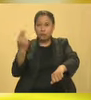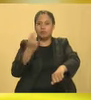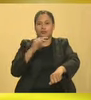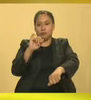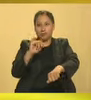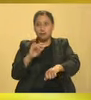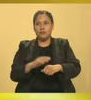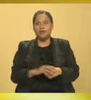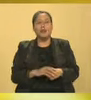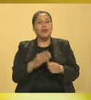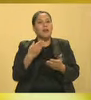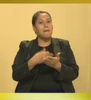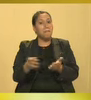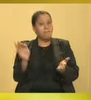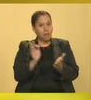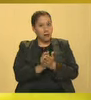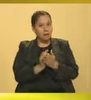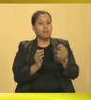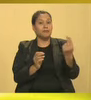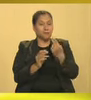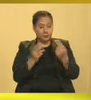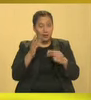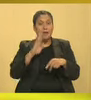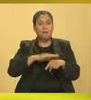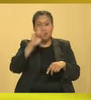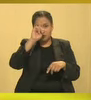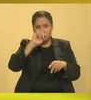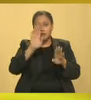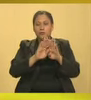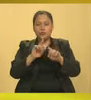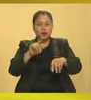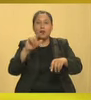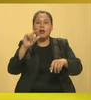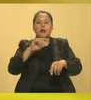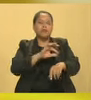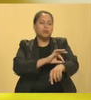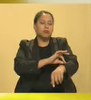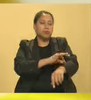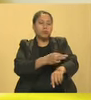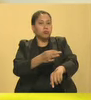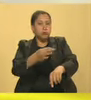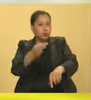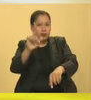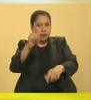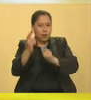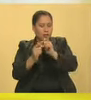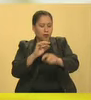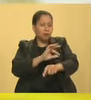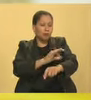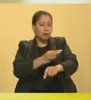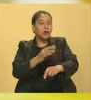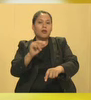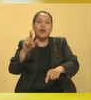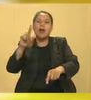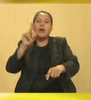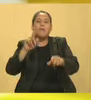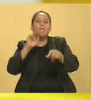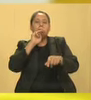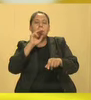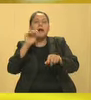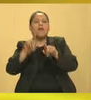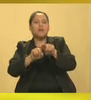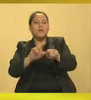más... con mucha valentía. Lo más recomendable es que lo hagas de un solo tirón, ¿ok? Muy bien, ¿Qué te puede ayudar tu mamá o tu